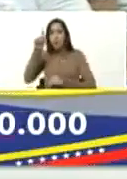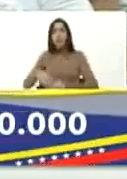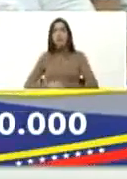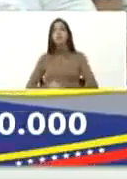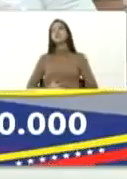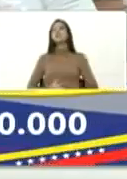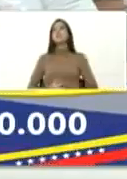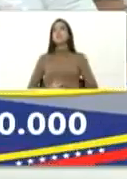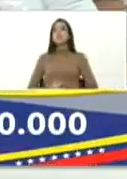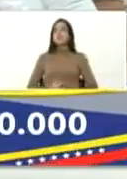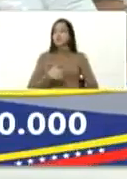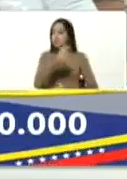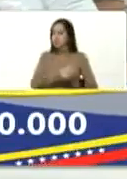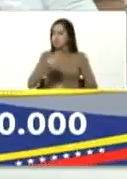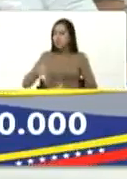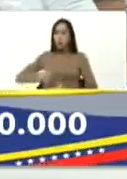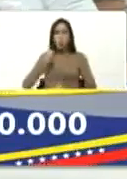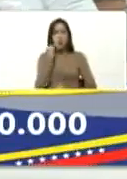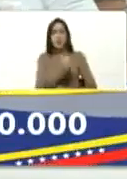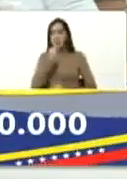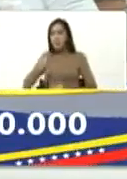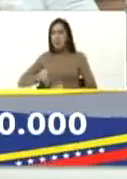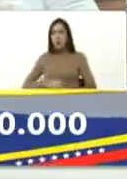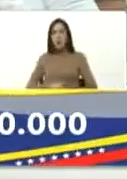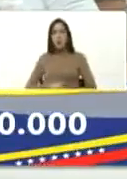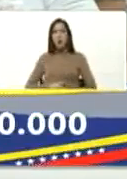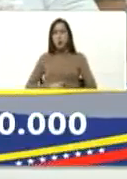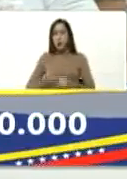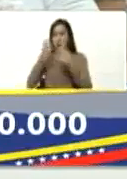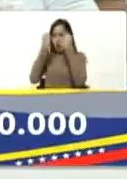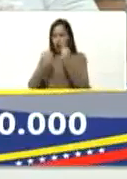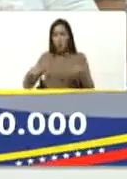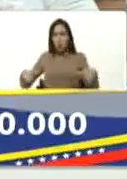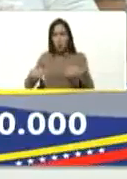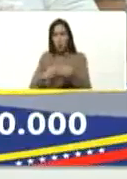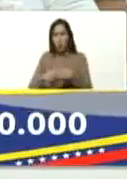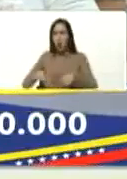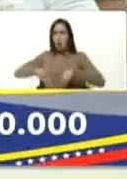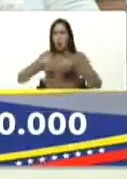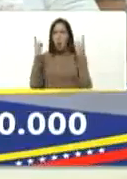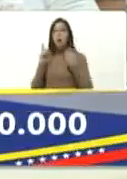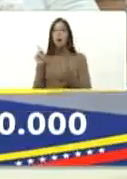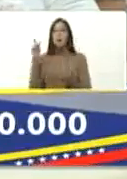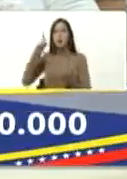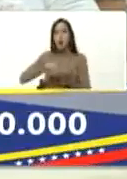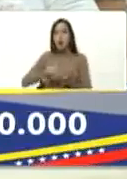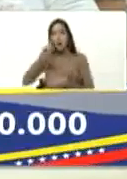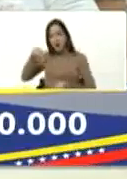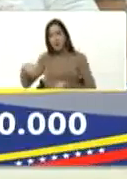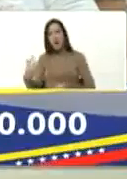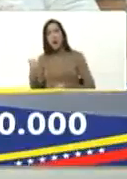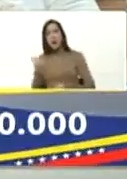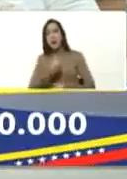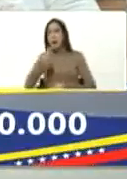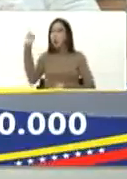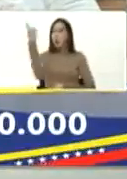invasión con mercenarios por Macuto, aquella operación Gedeón, intentos de matarme a mí con unos